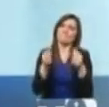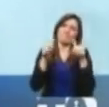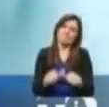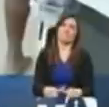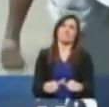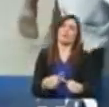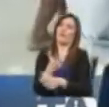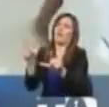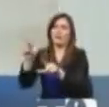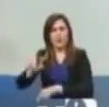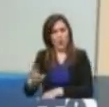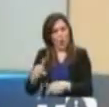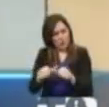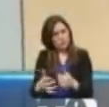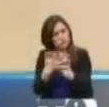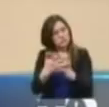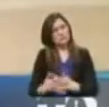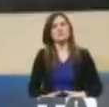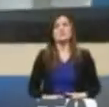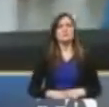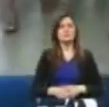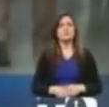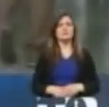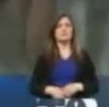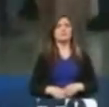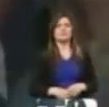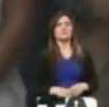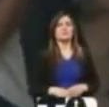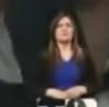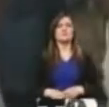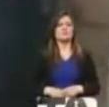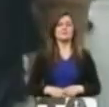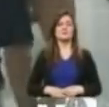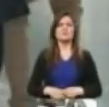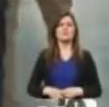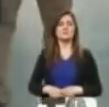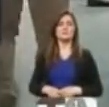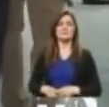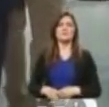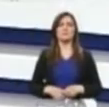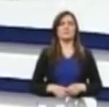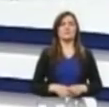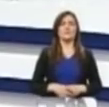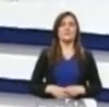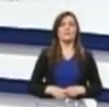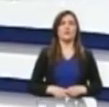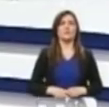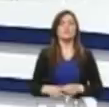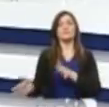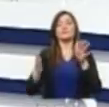los individuos pasen un buen tiempo en la cárcel. Paul Tutiben, 24 horas.